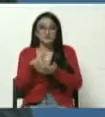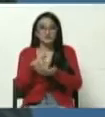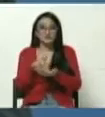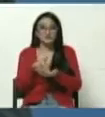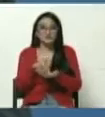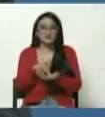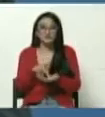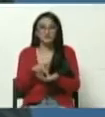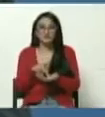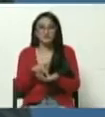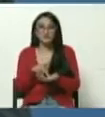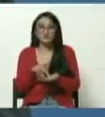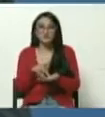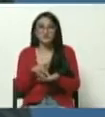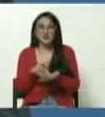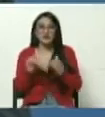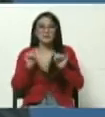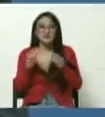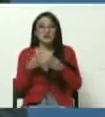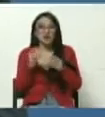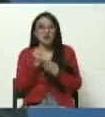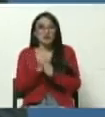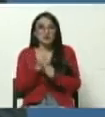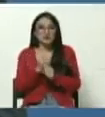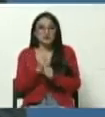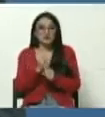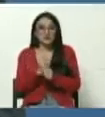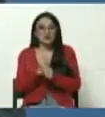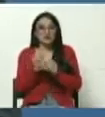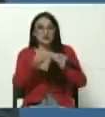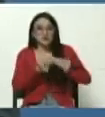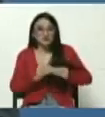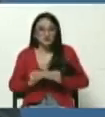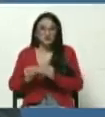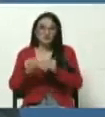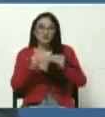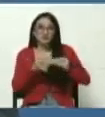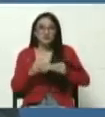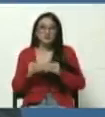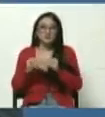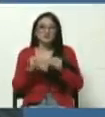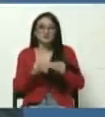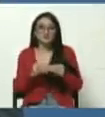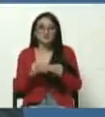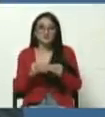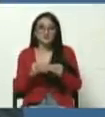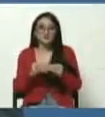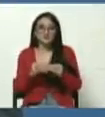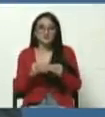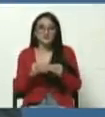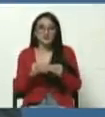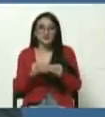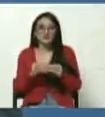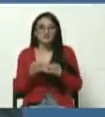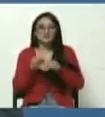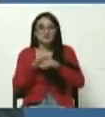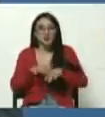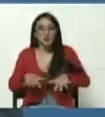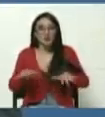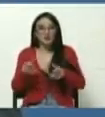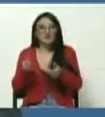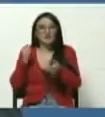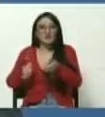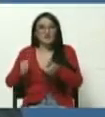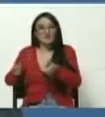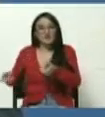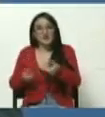para iniciar todos los trabajos y restituir las cadenas de suministro de fertilizantes